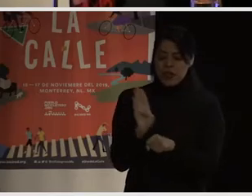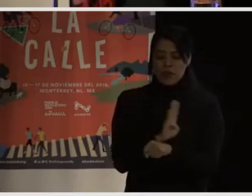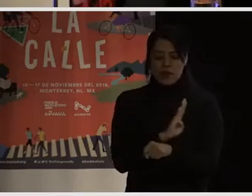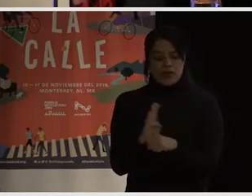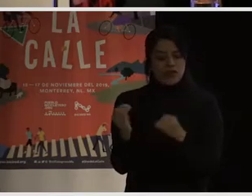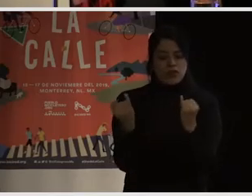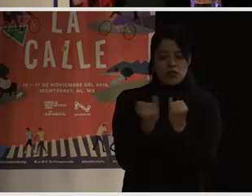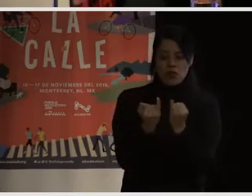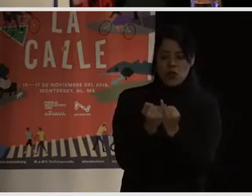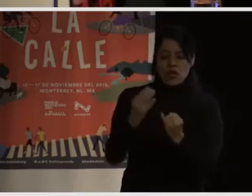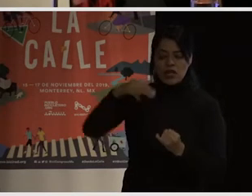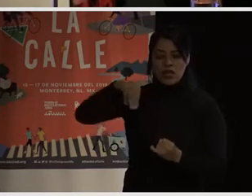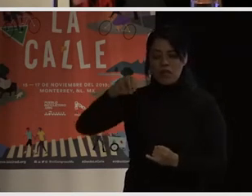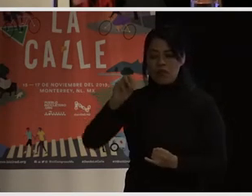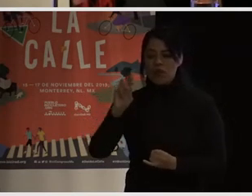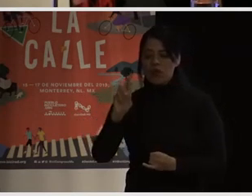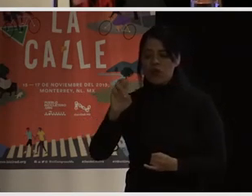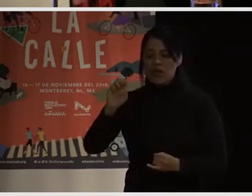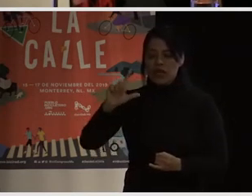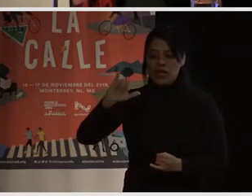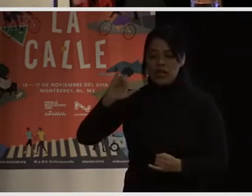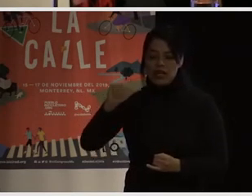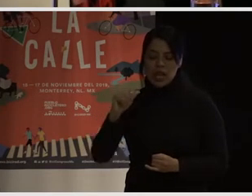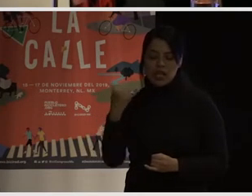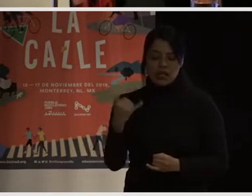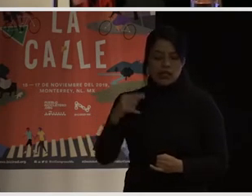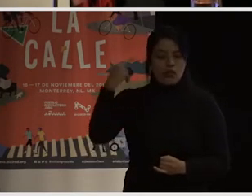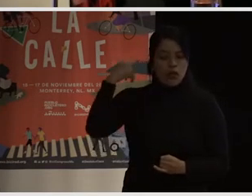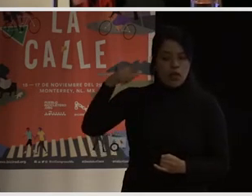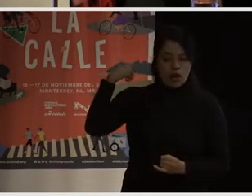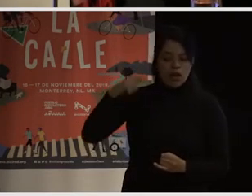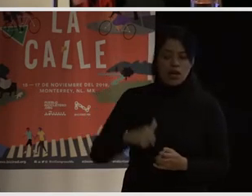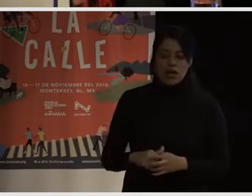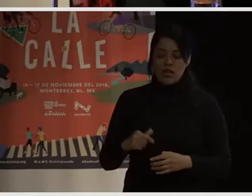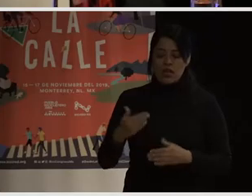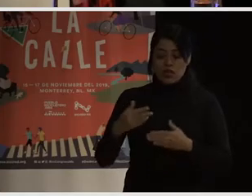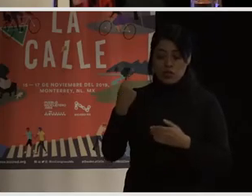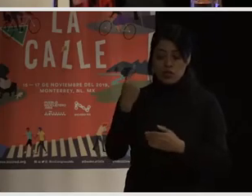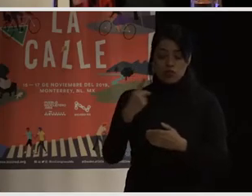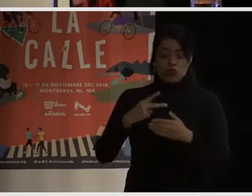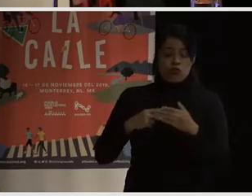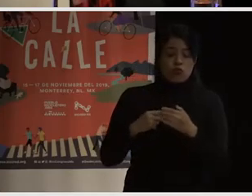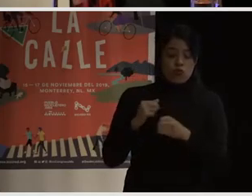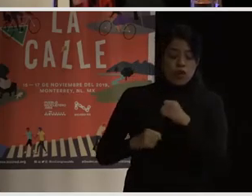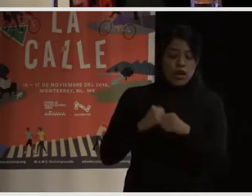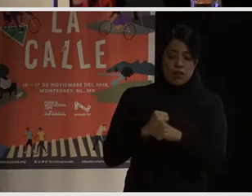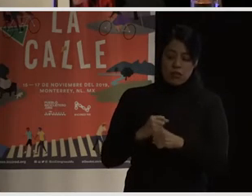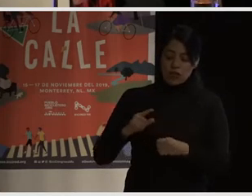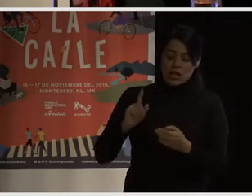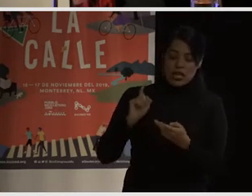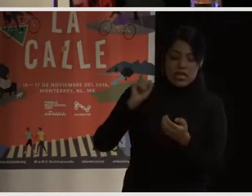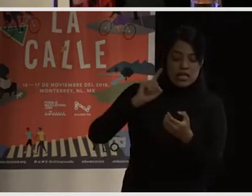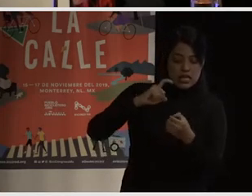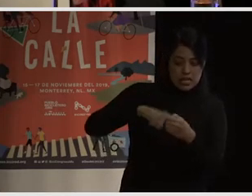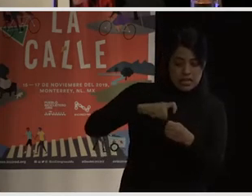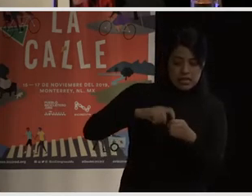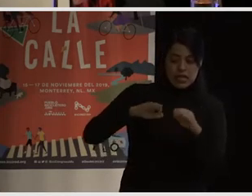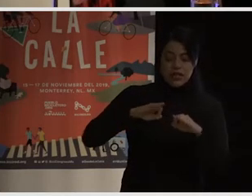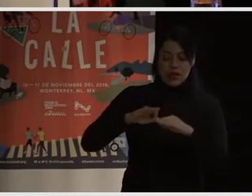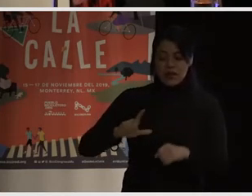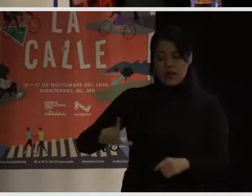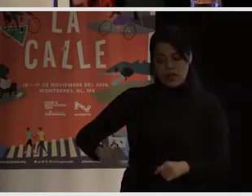tiene igual incluso cuando entramos hace un año a la administración pública y yo es la primera vez que soy un funcionario público antes de eso está una